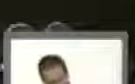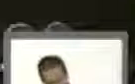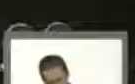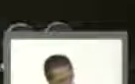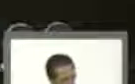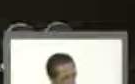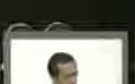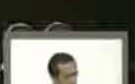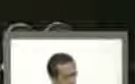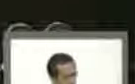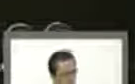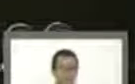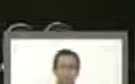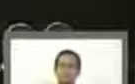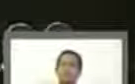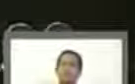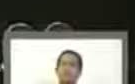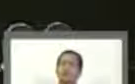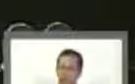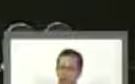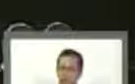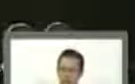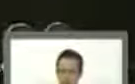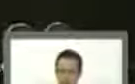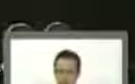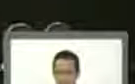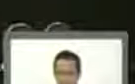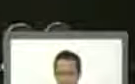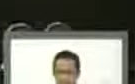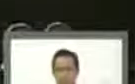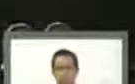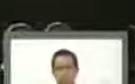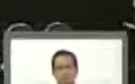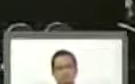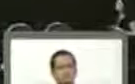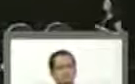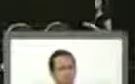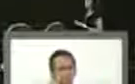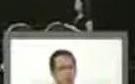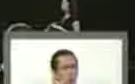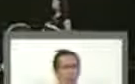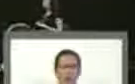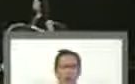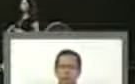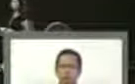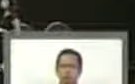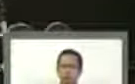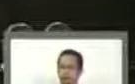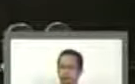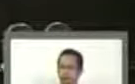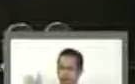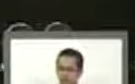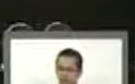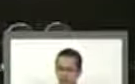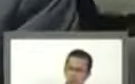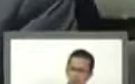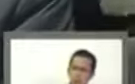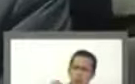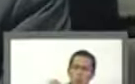Muchas gracias, presidente. Solamente para dejar constancia que a un mes del sismo del día 7 de